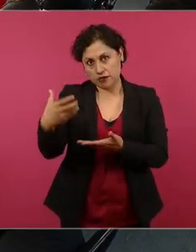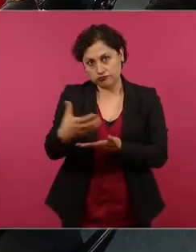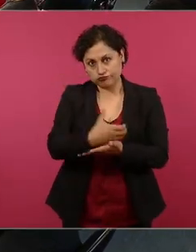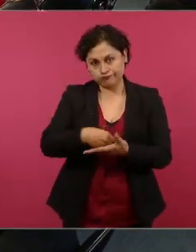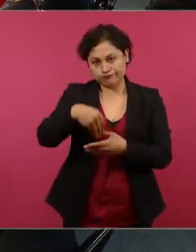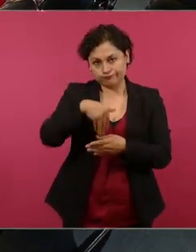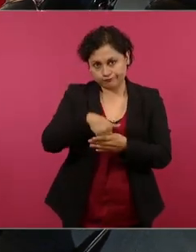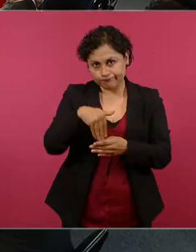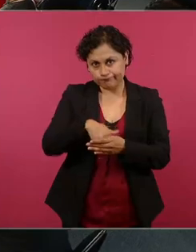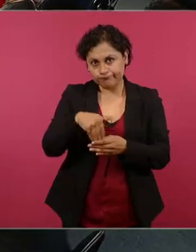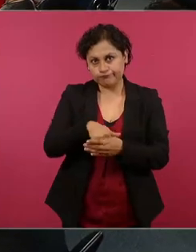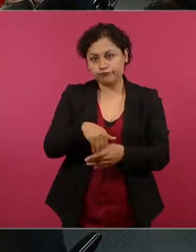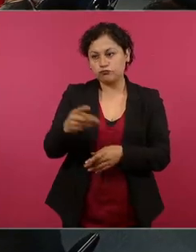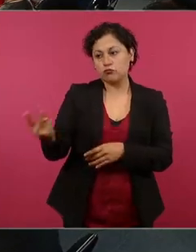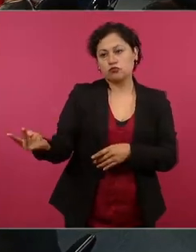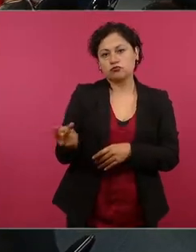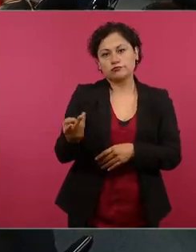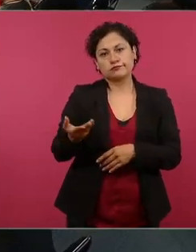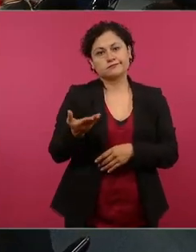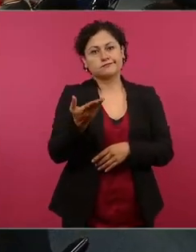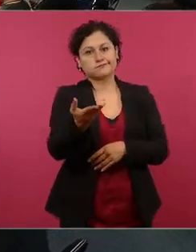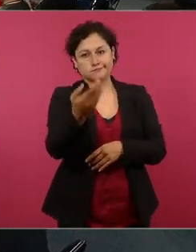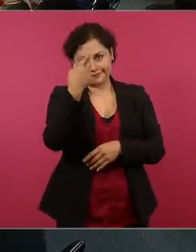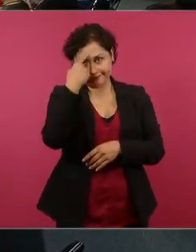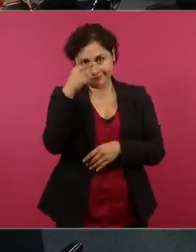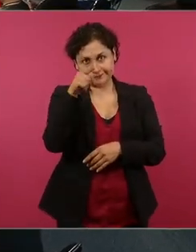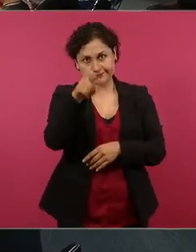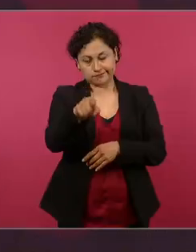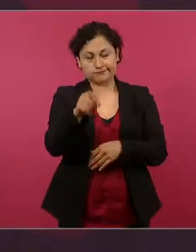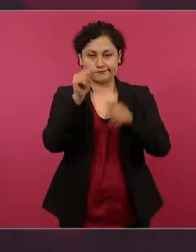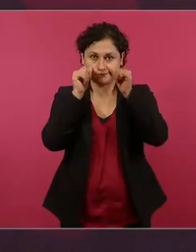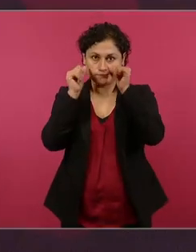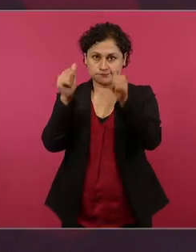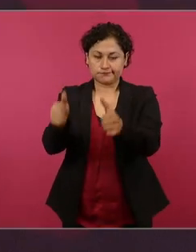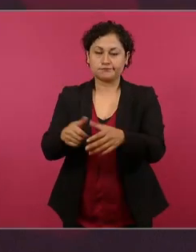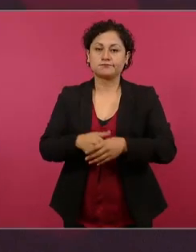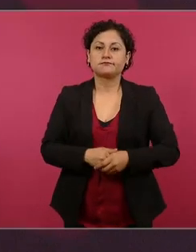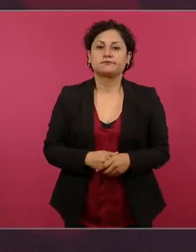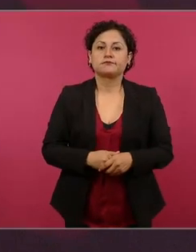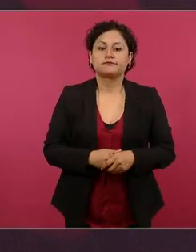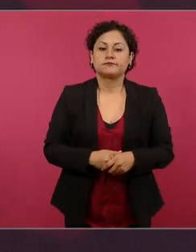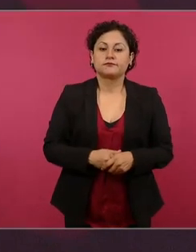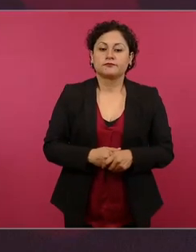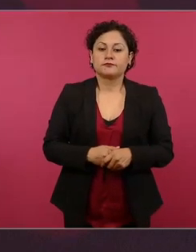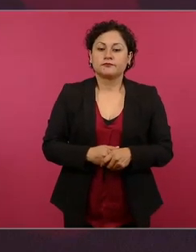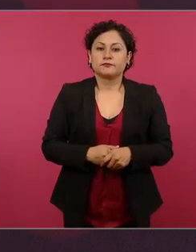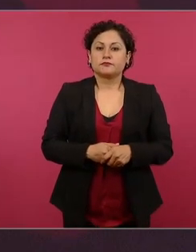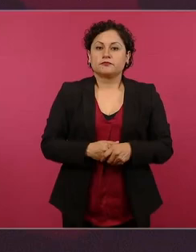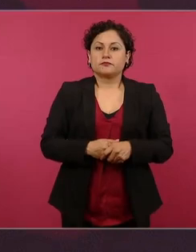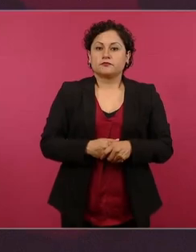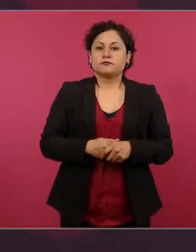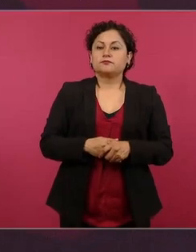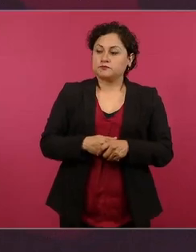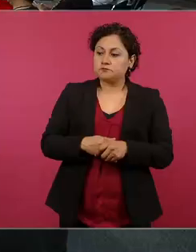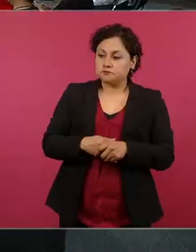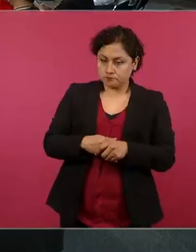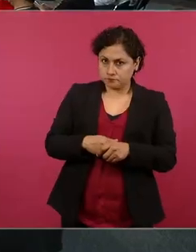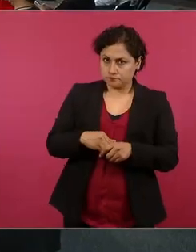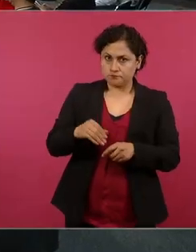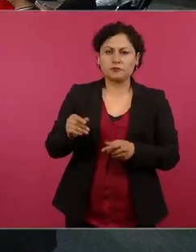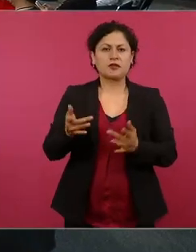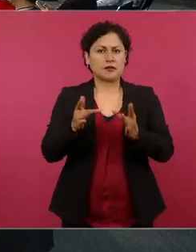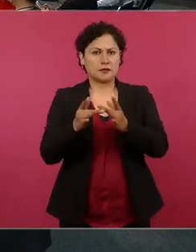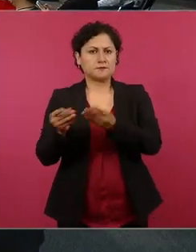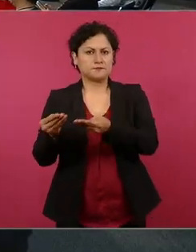de estas dos grandes promesas, presidente. ¿Nos dejas las solicitudes? Sí, los contactos. Inicio